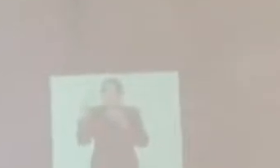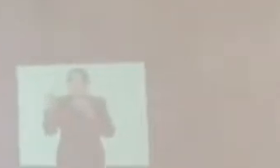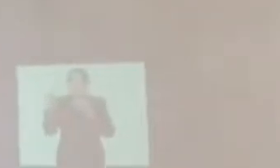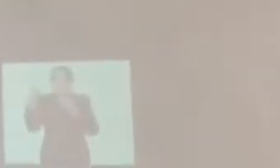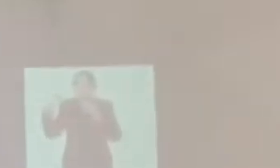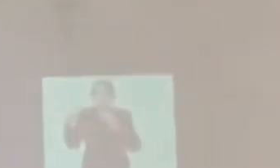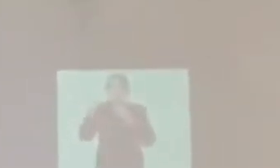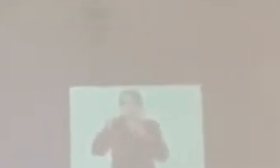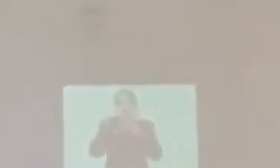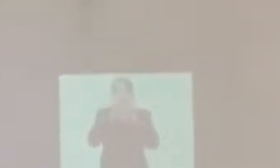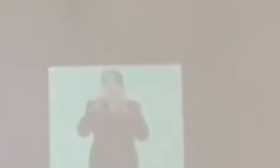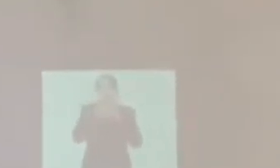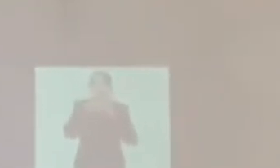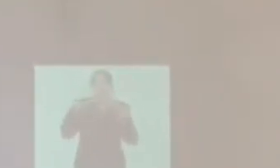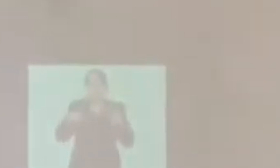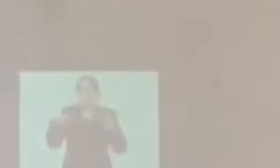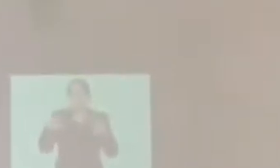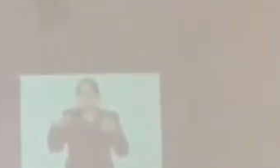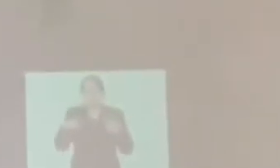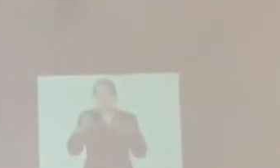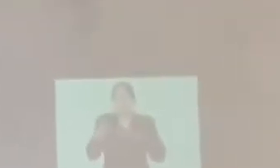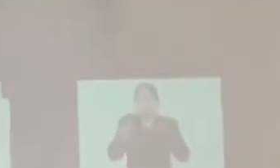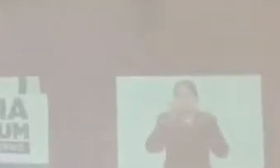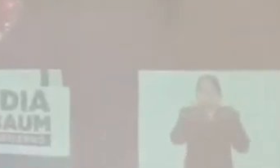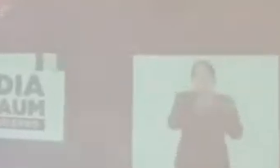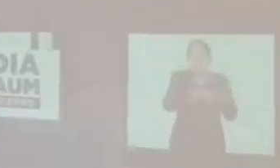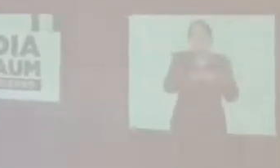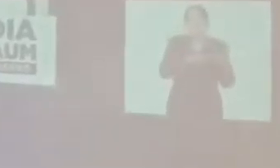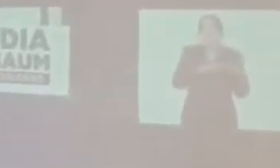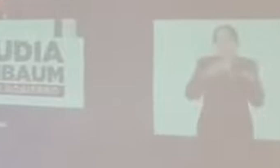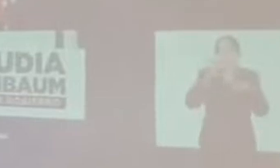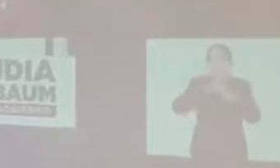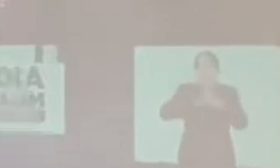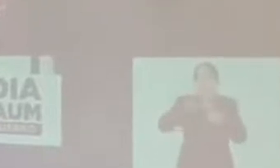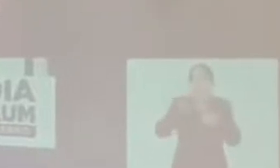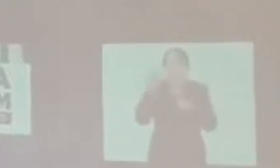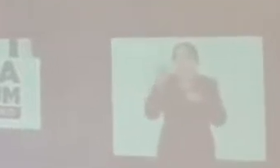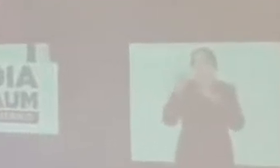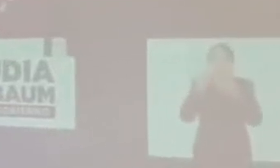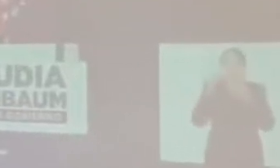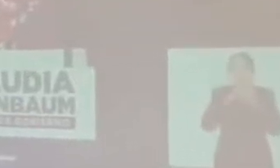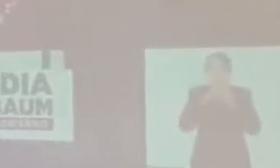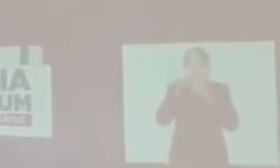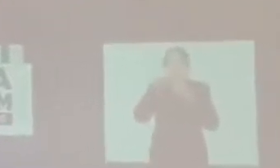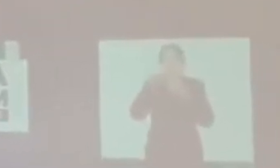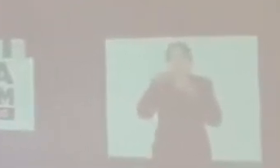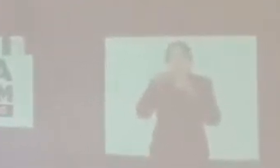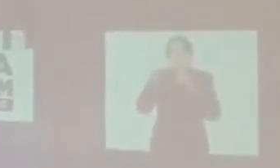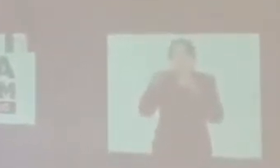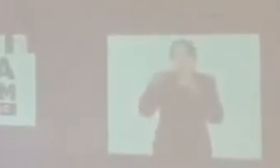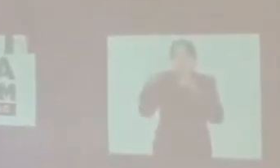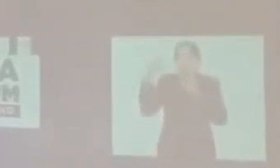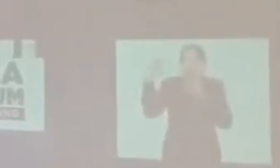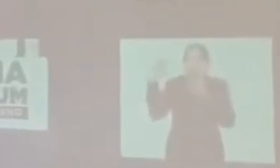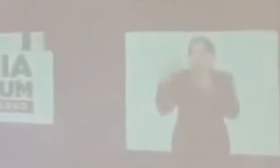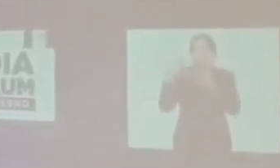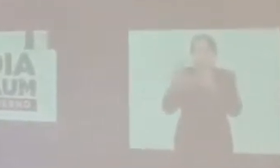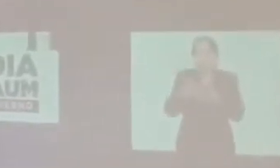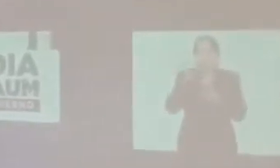diariamente, número histórico, 21% más que en 2018. Decidimos impulsar la movilidad